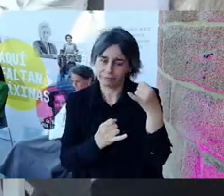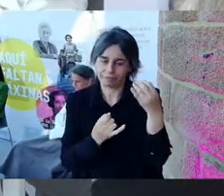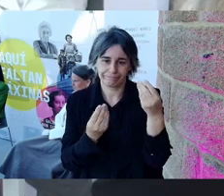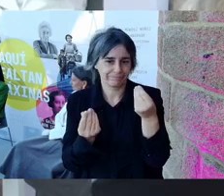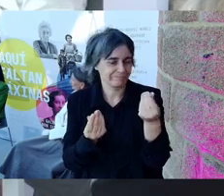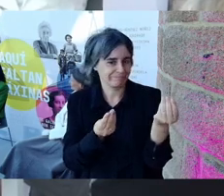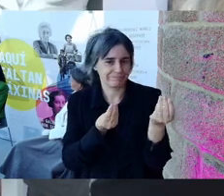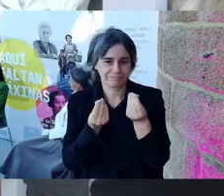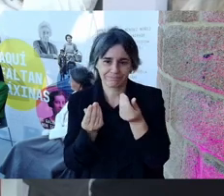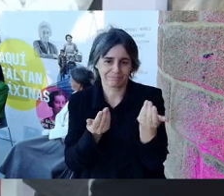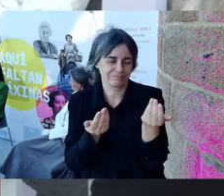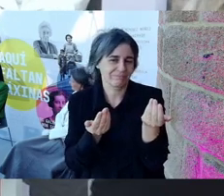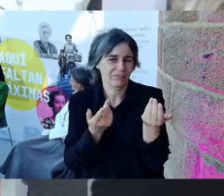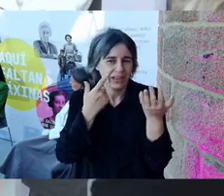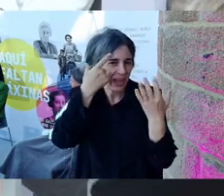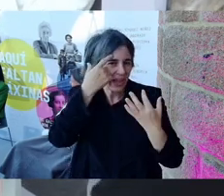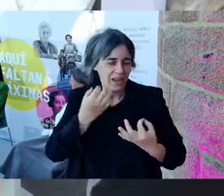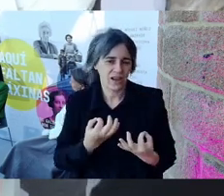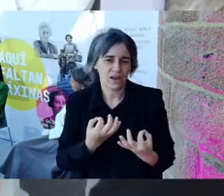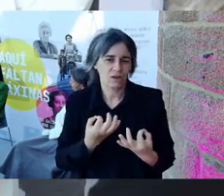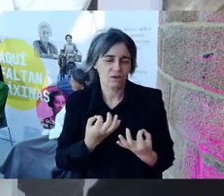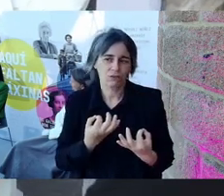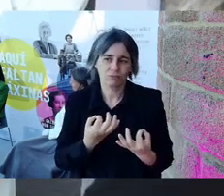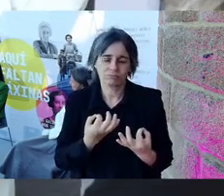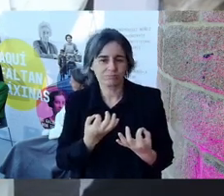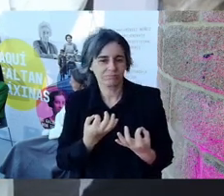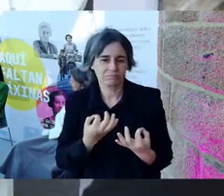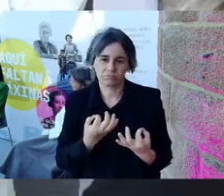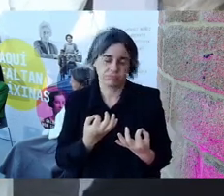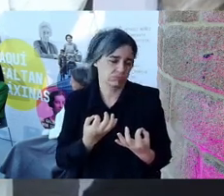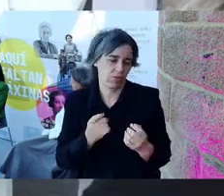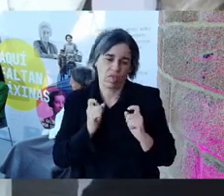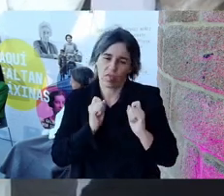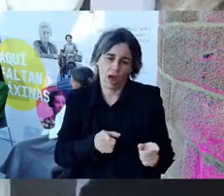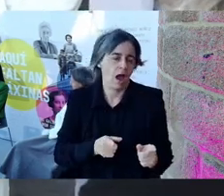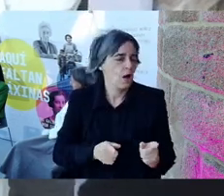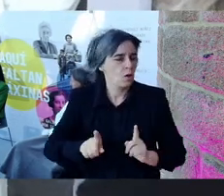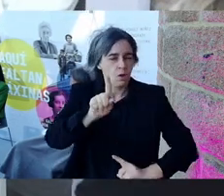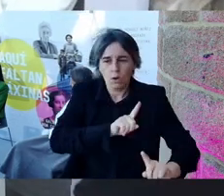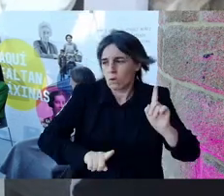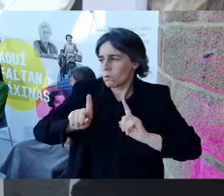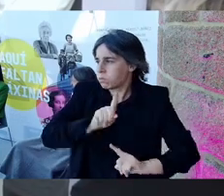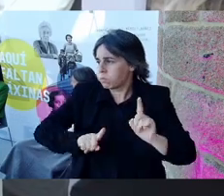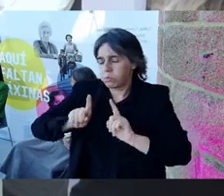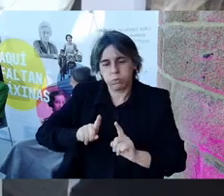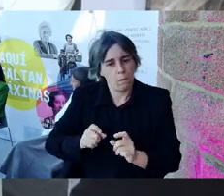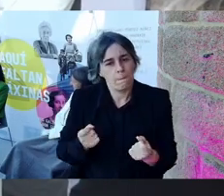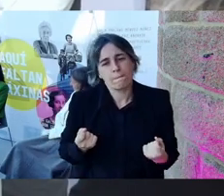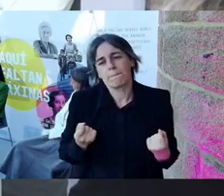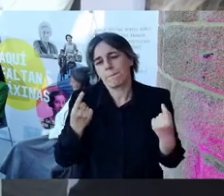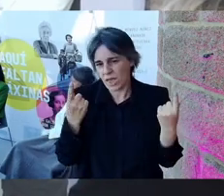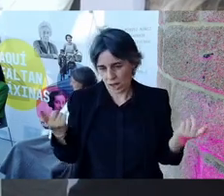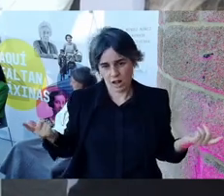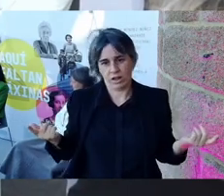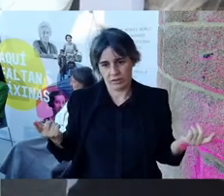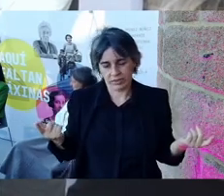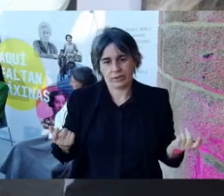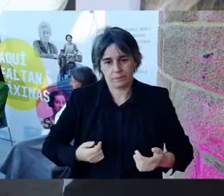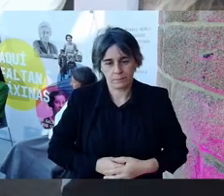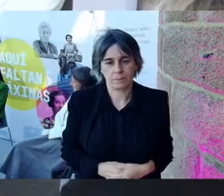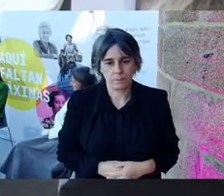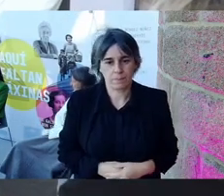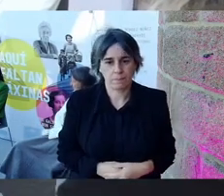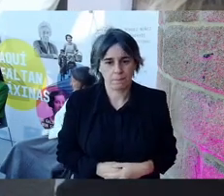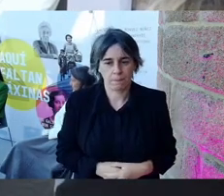Y que al final, bueno, pues creo que a dor de cabeza más grande que tuvo que pasar Urraca,